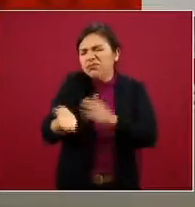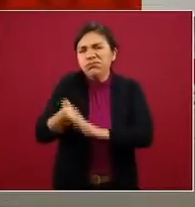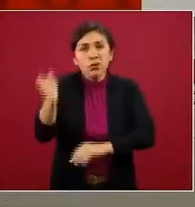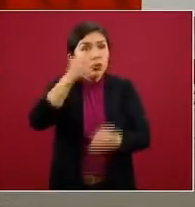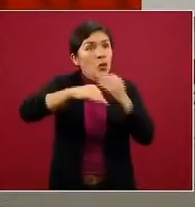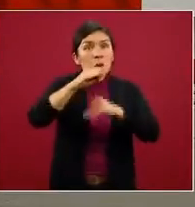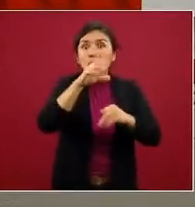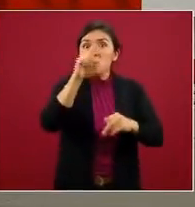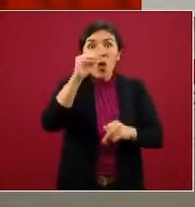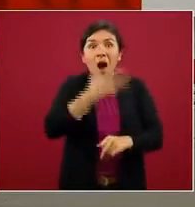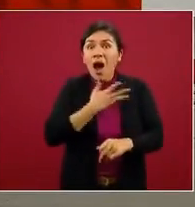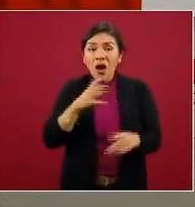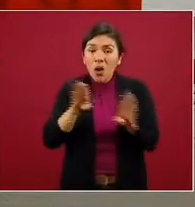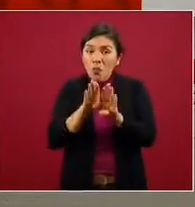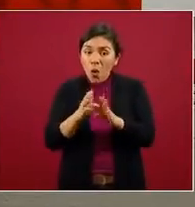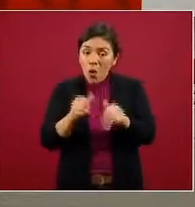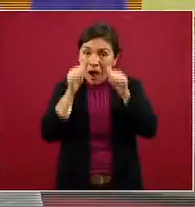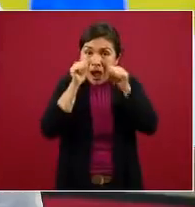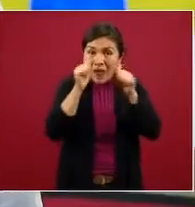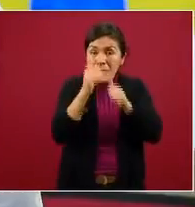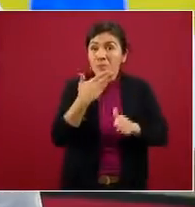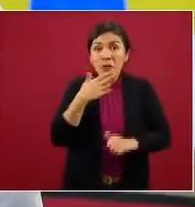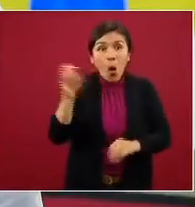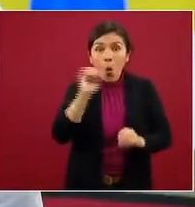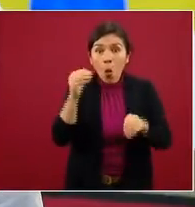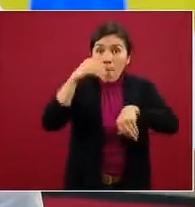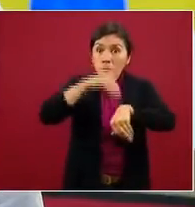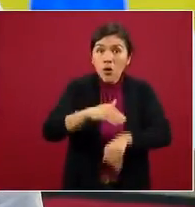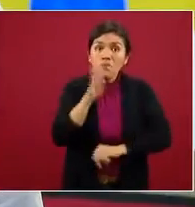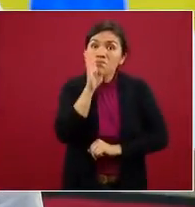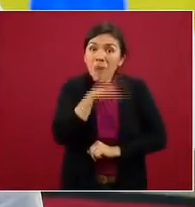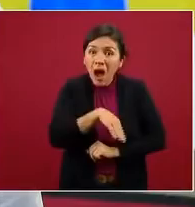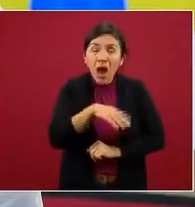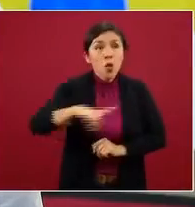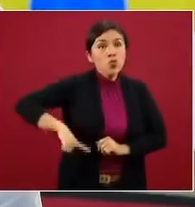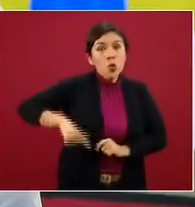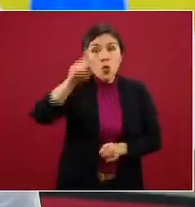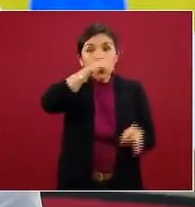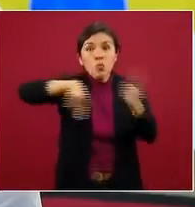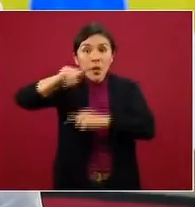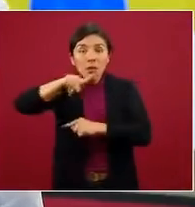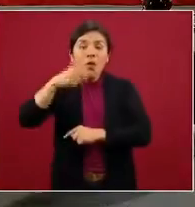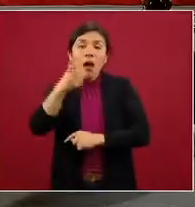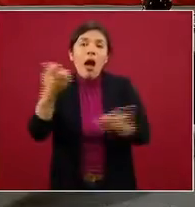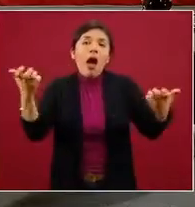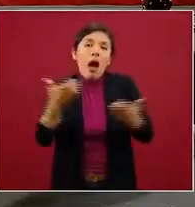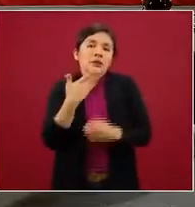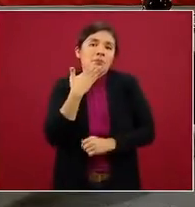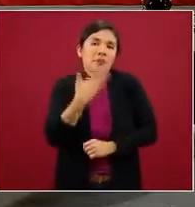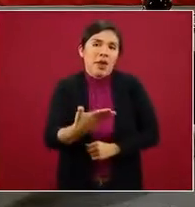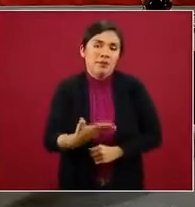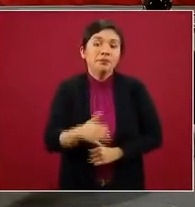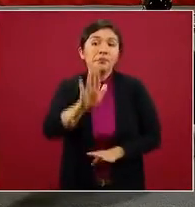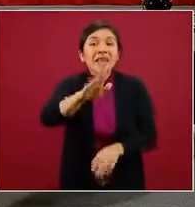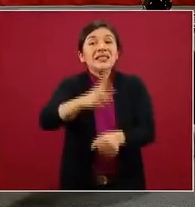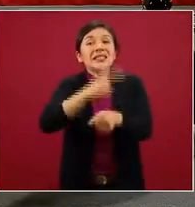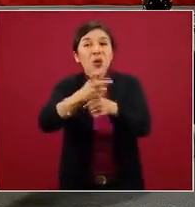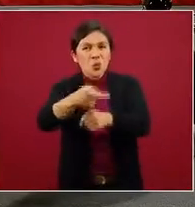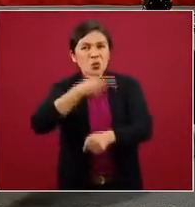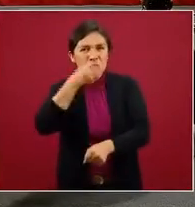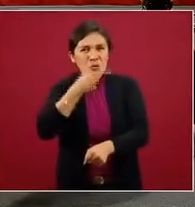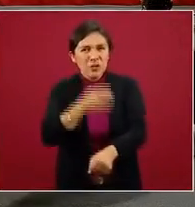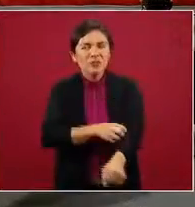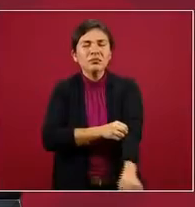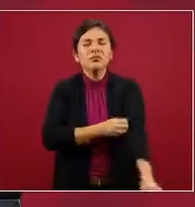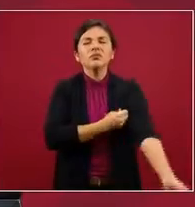y en general autoridades político-administrativas, los gobiernos y sus titulares. Muchas gracias. Sobre lo segundo que dice, o más bien lo